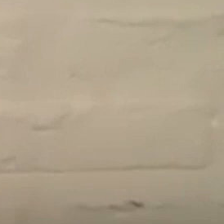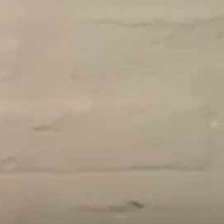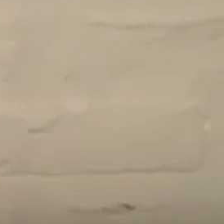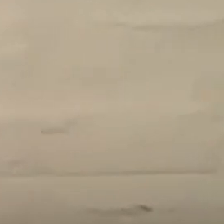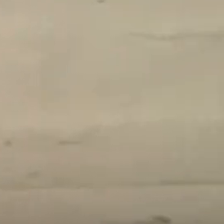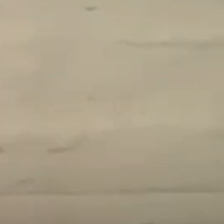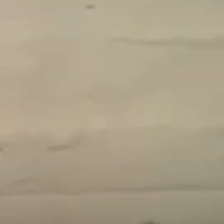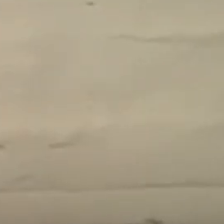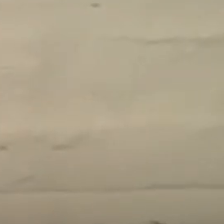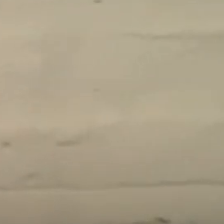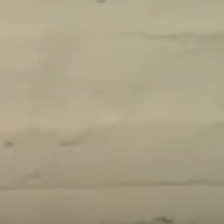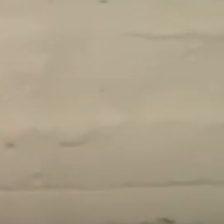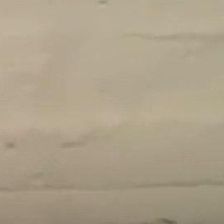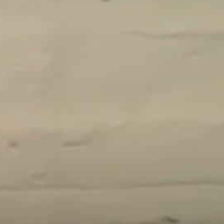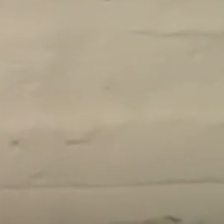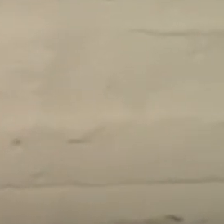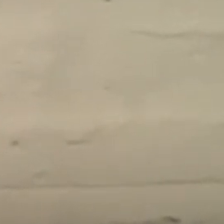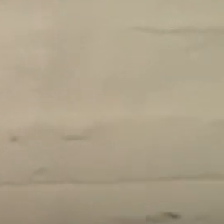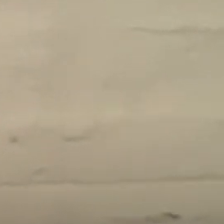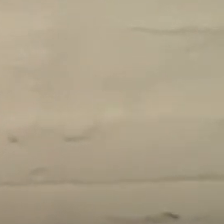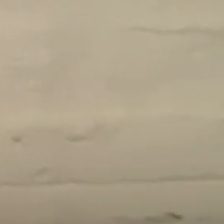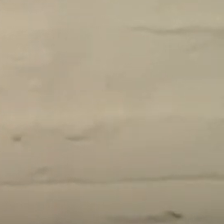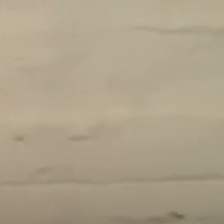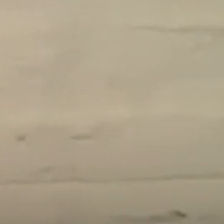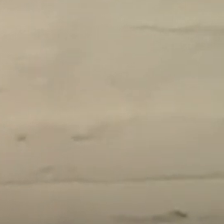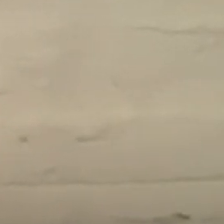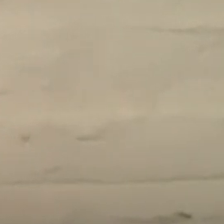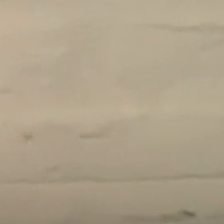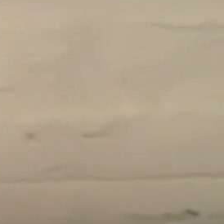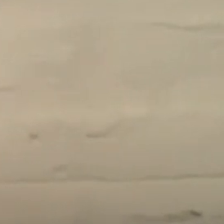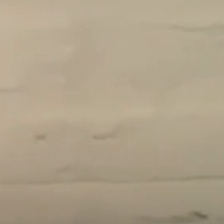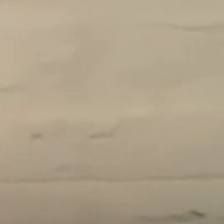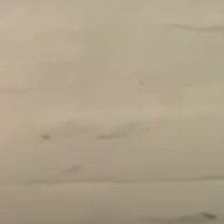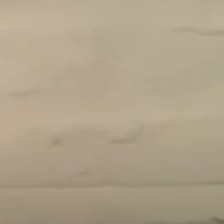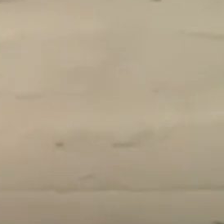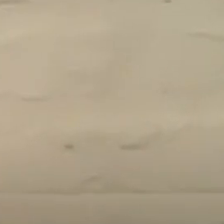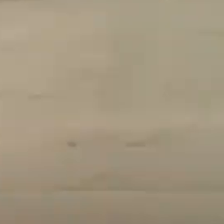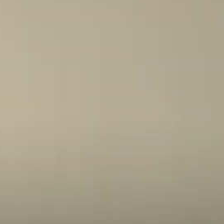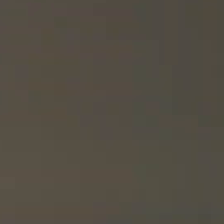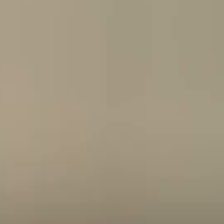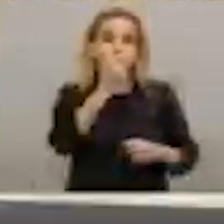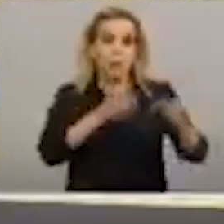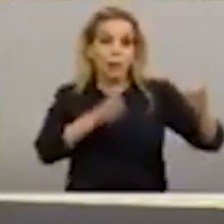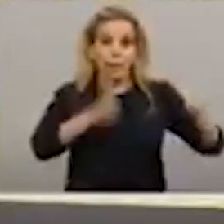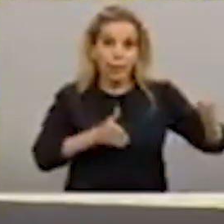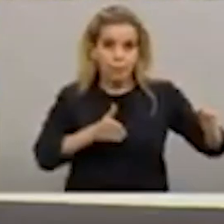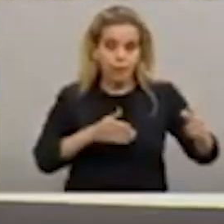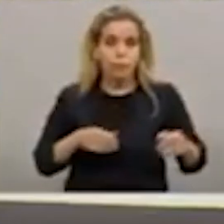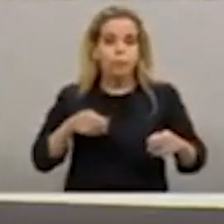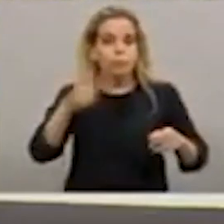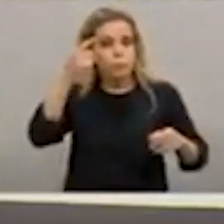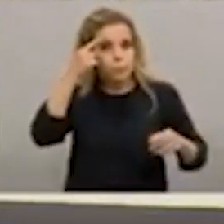de oportunidades por semana. El plan tendrá 5 etapas, pero todo dependerá de los resultados que vaya teniendo cada una de ellas.